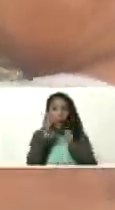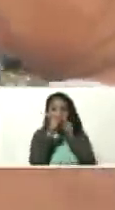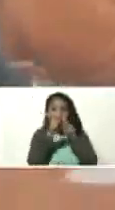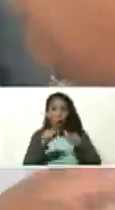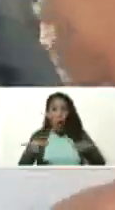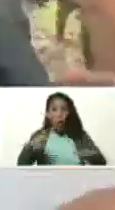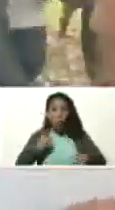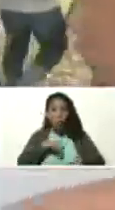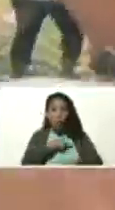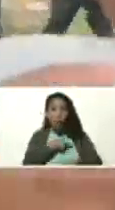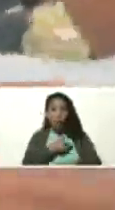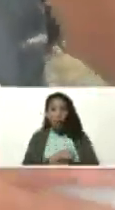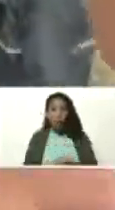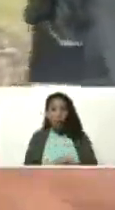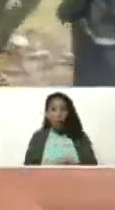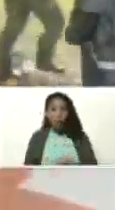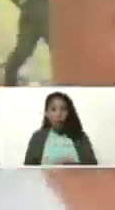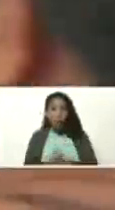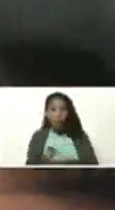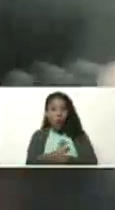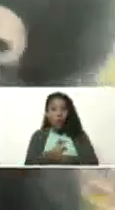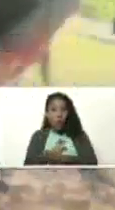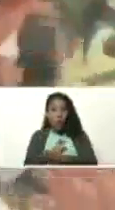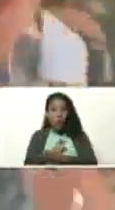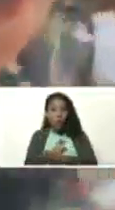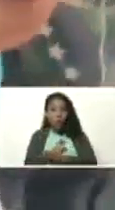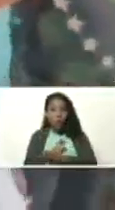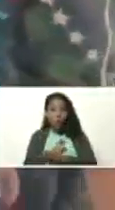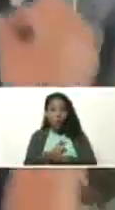nuestro gobierno nacional, de nuestro